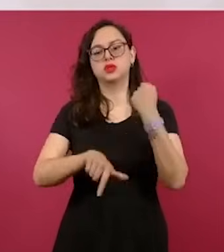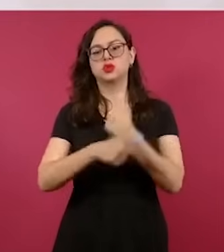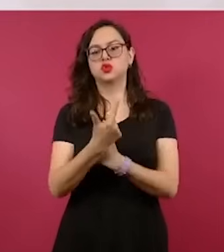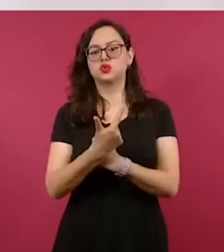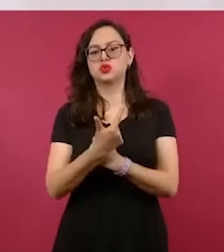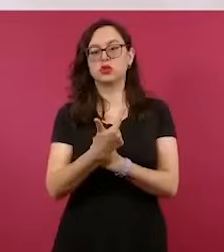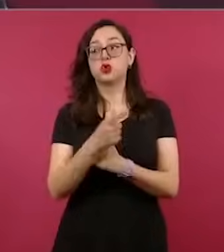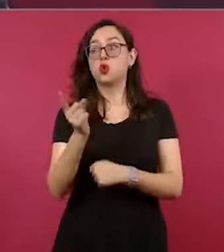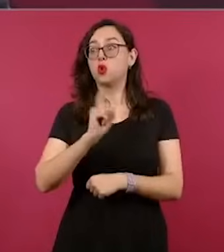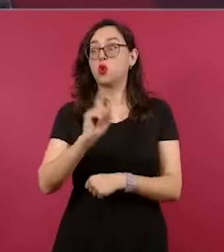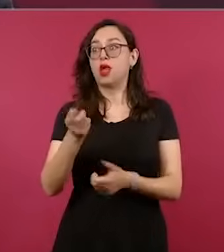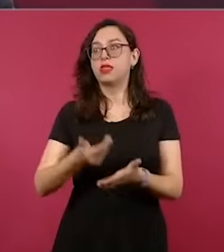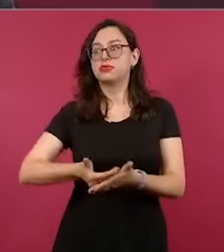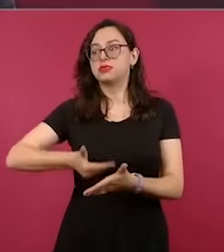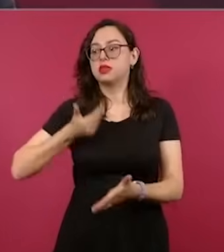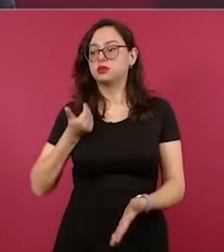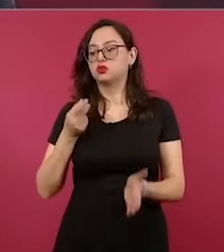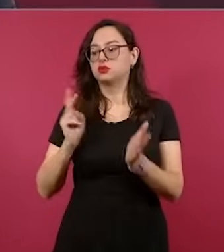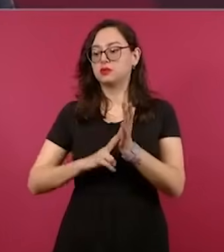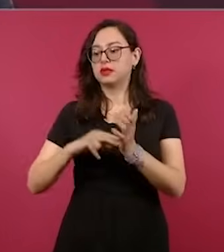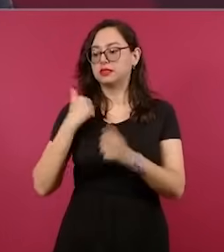no, en el 6,